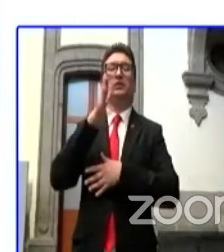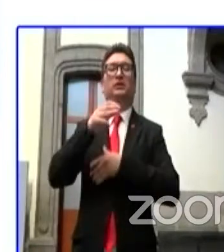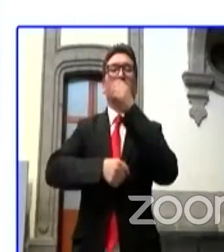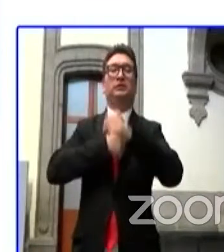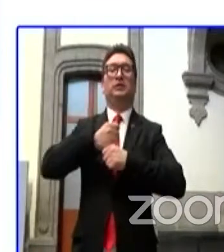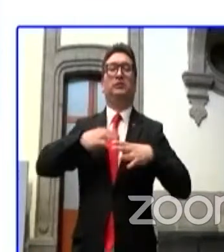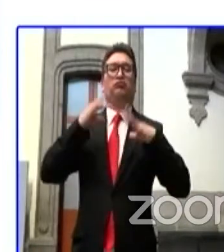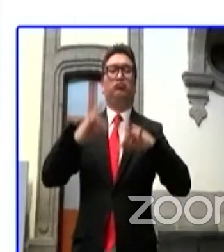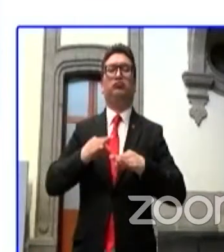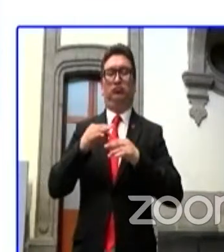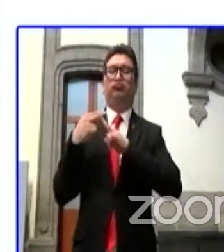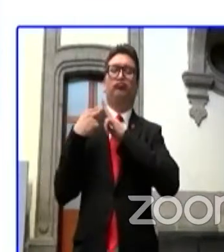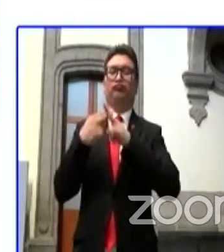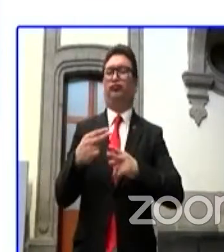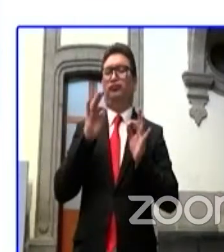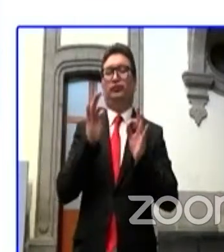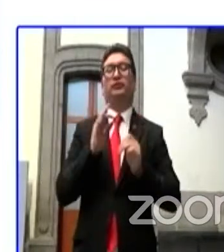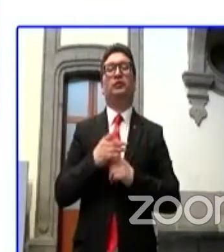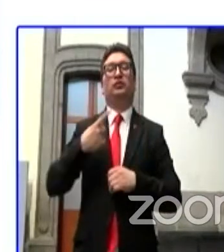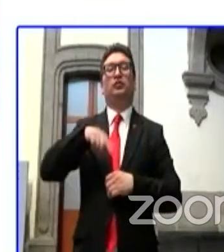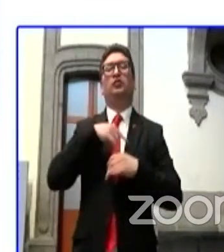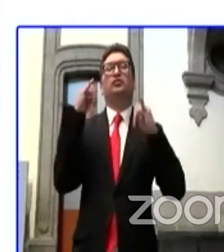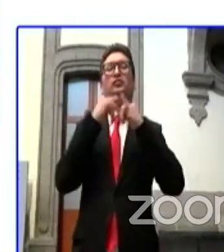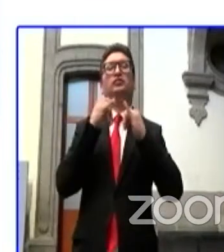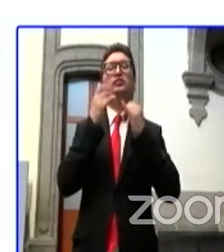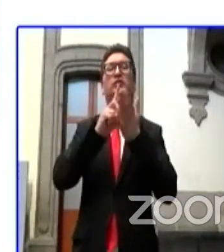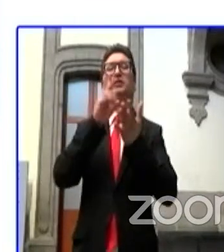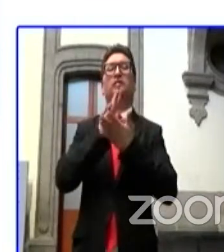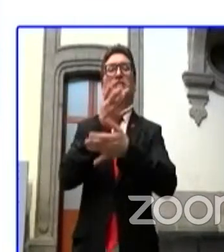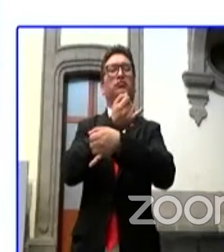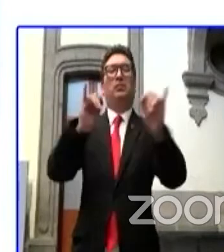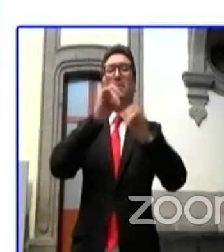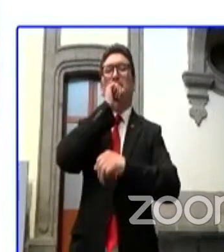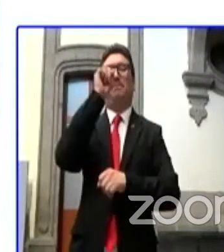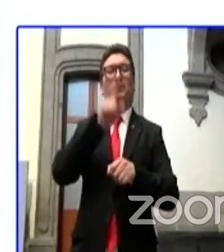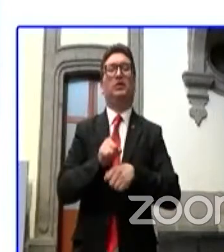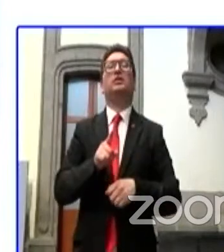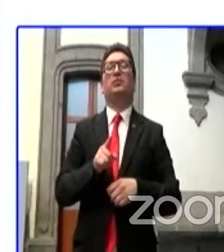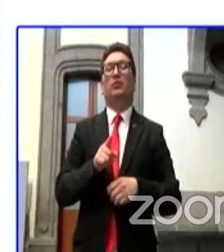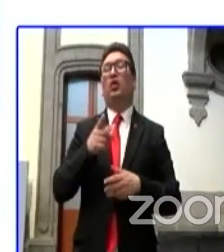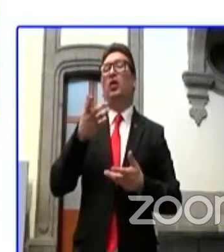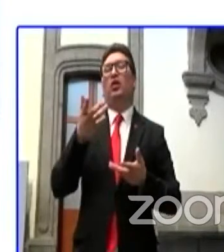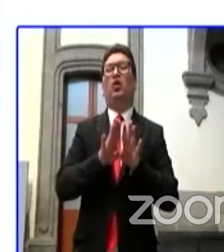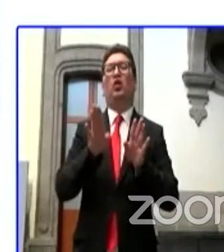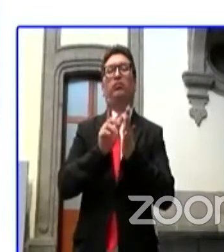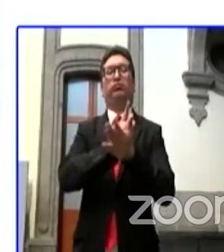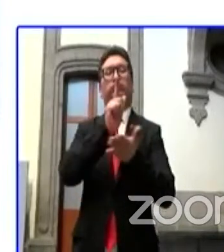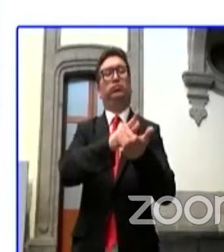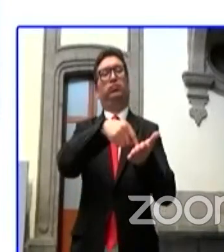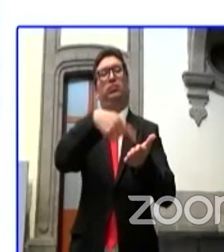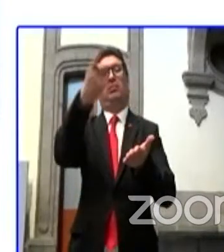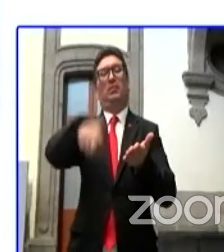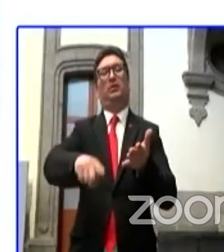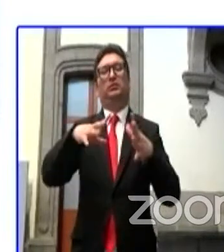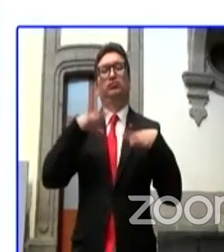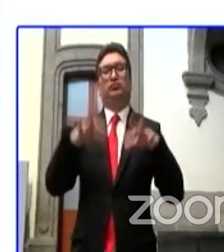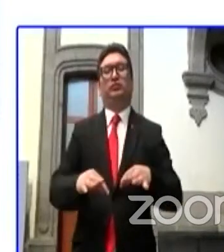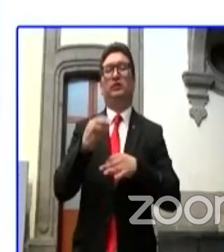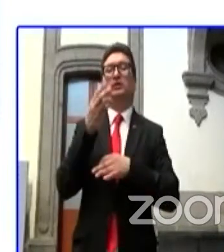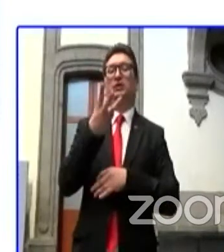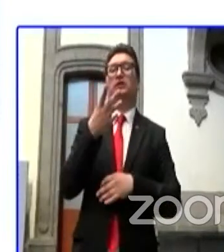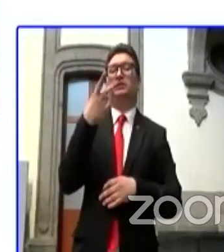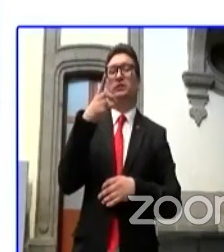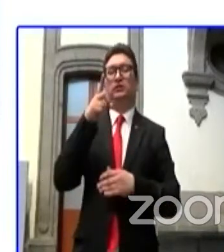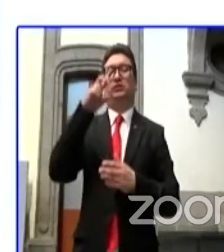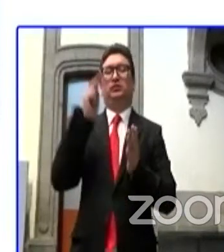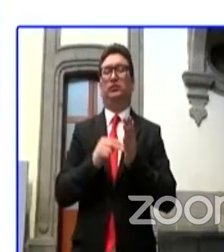creación. Somos una institución descentralizada también, somos creación de ley. El 3 de diciembre del